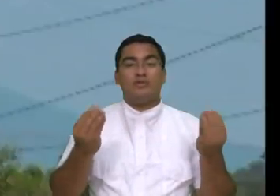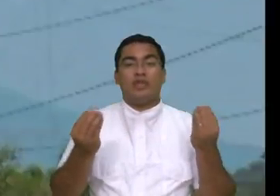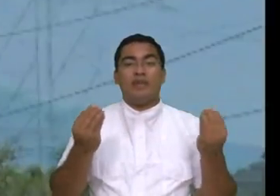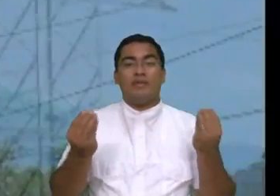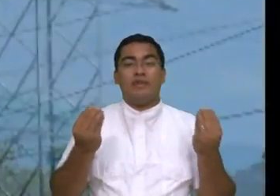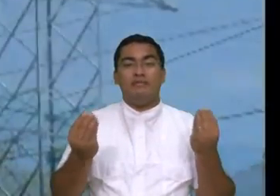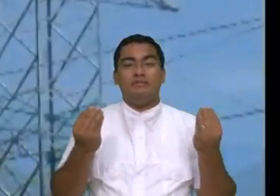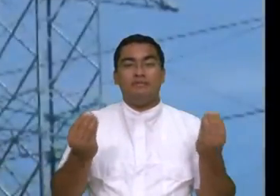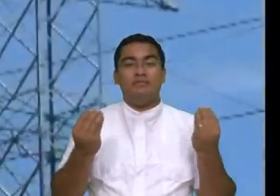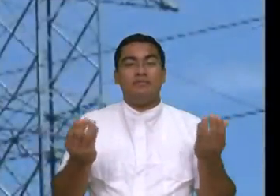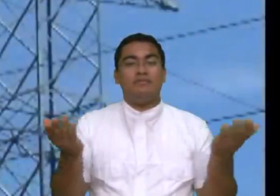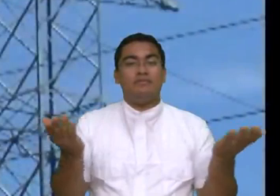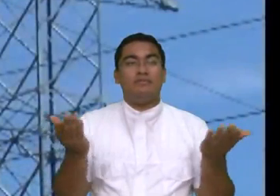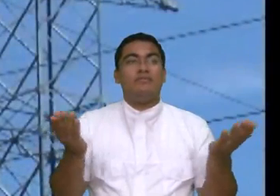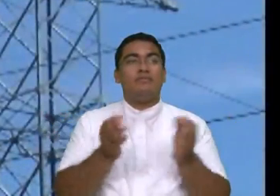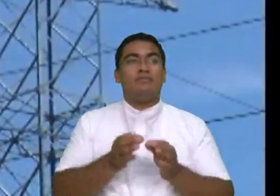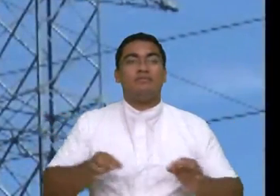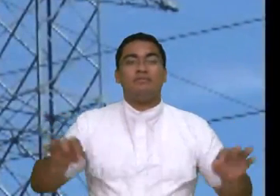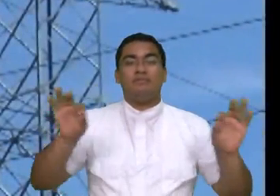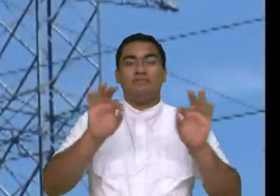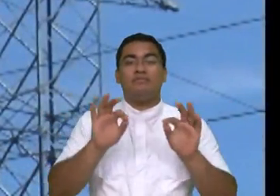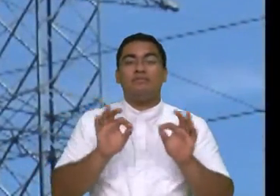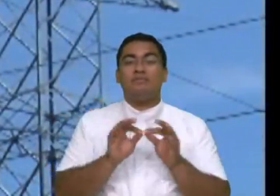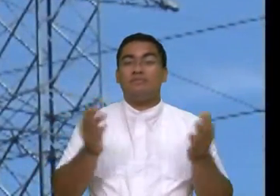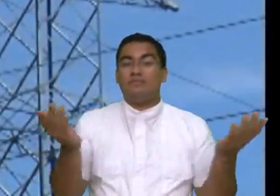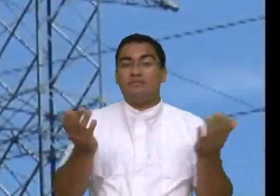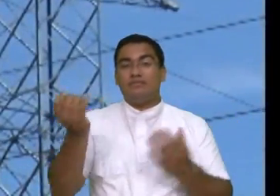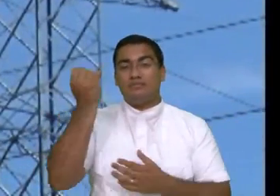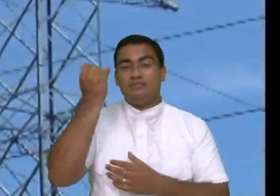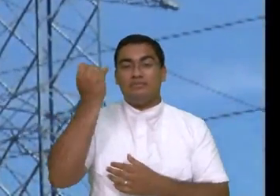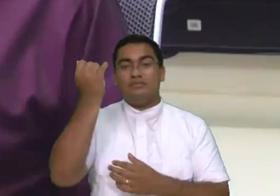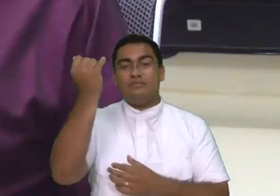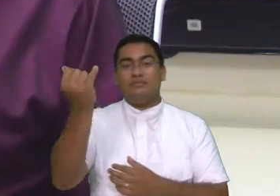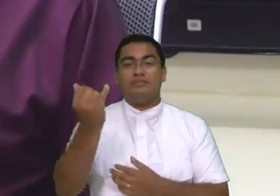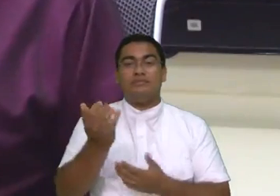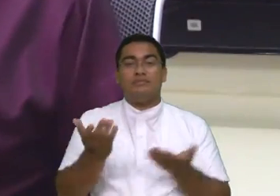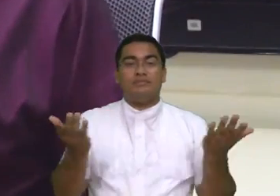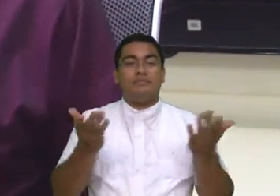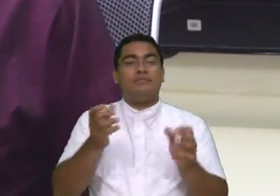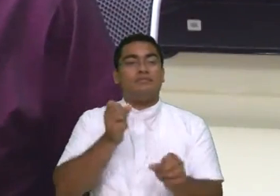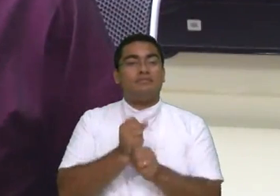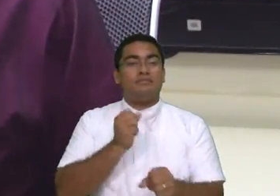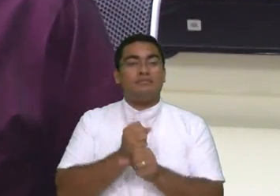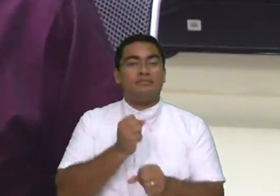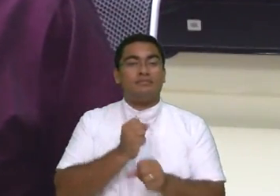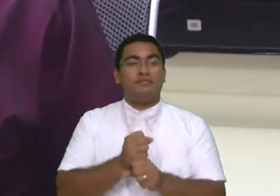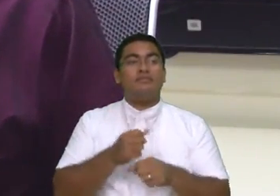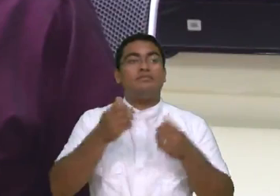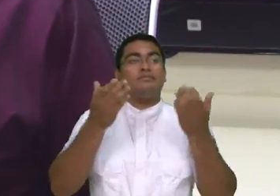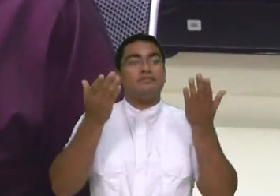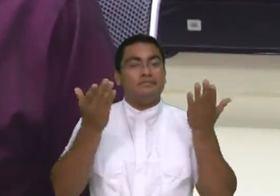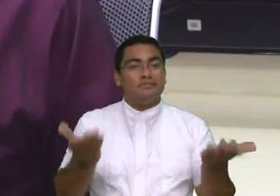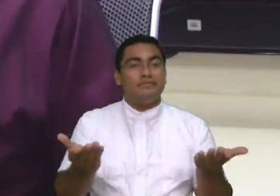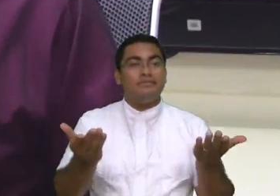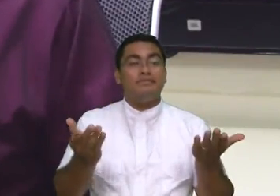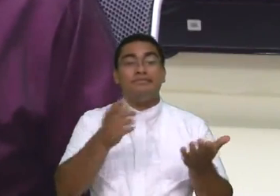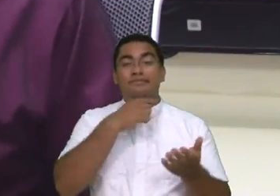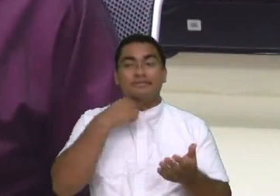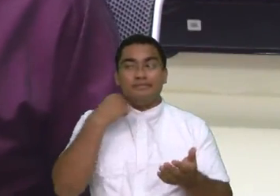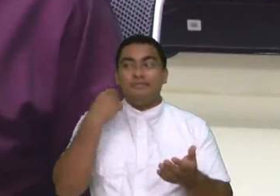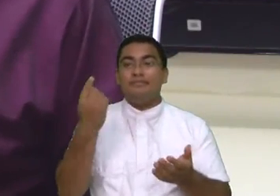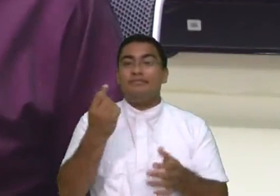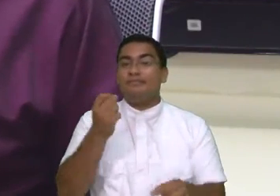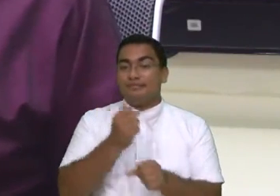técnicos, y la parte administrativa financiera, estamos trabajando para poder dar realmente